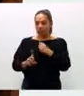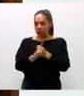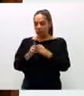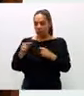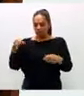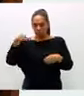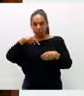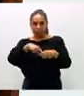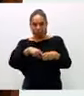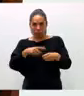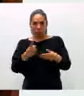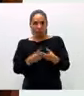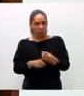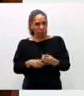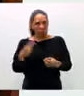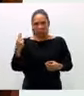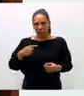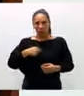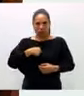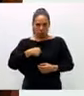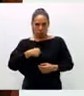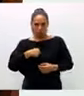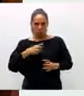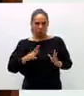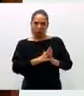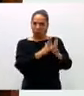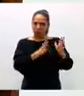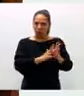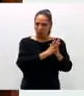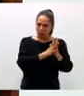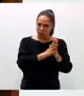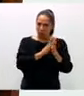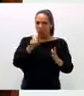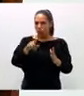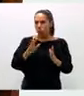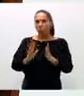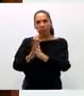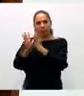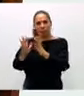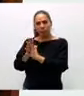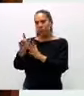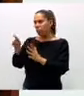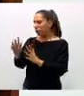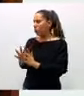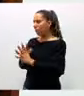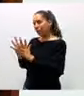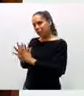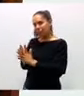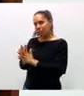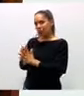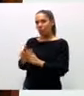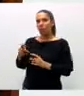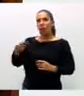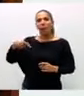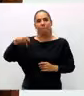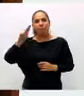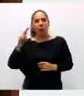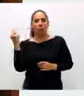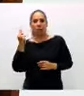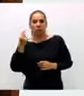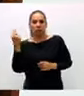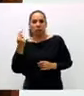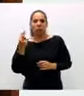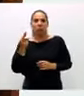hacen cargo de su participación en el conflicto, cuando no reconocen que